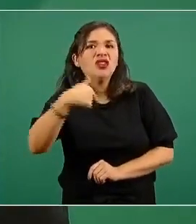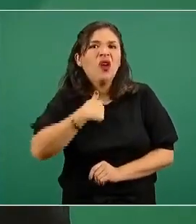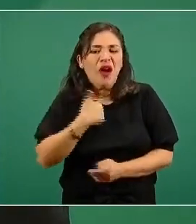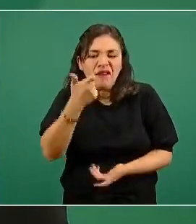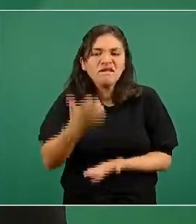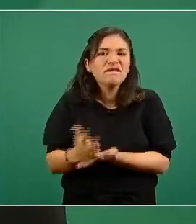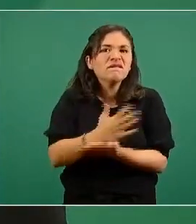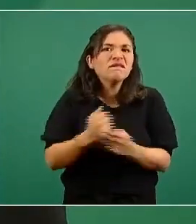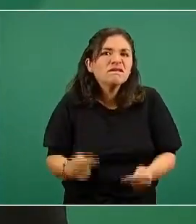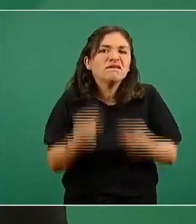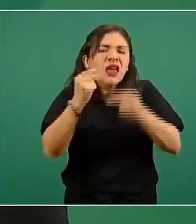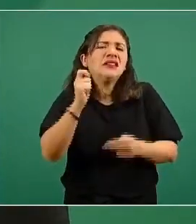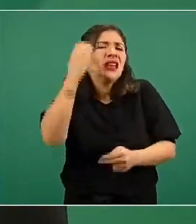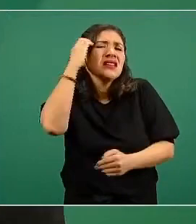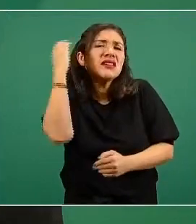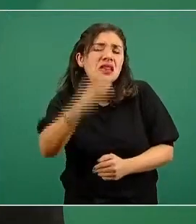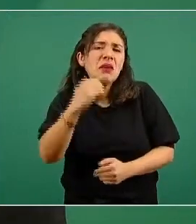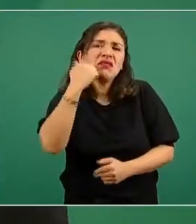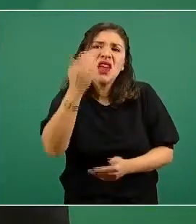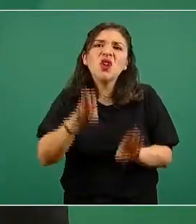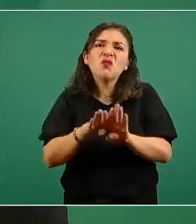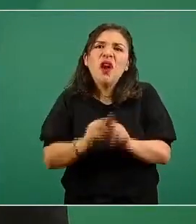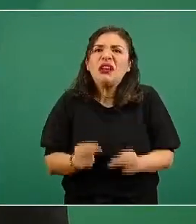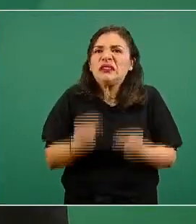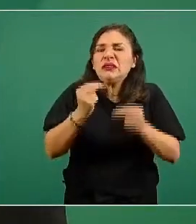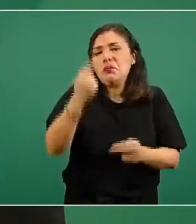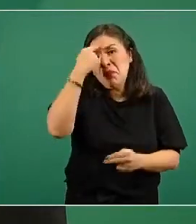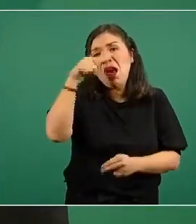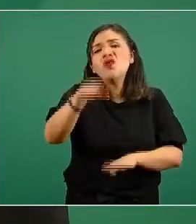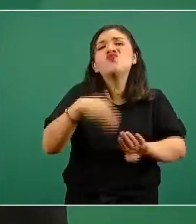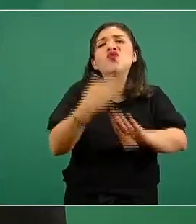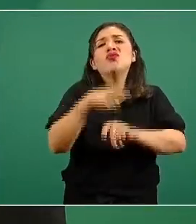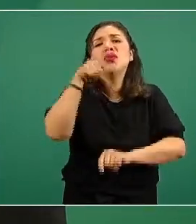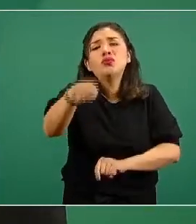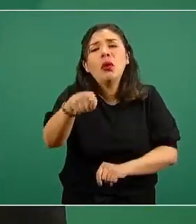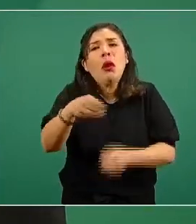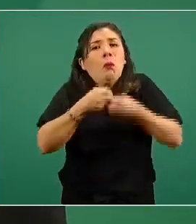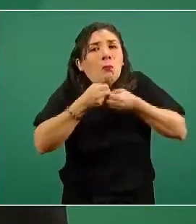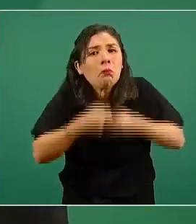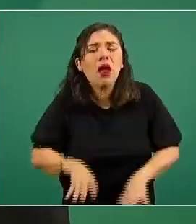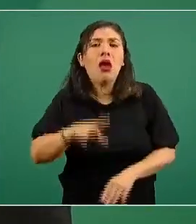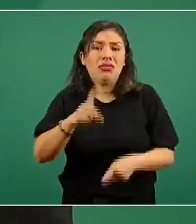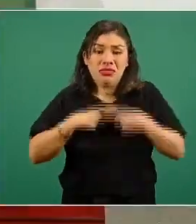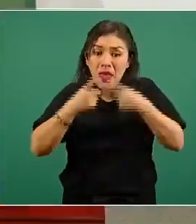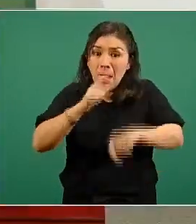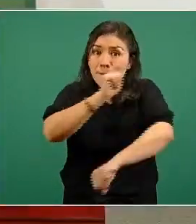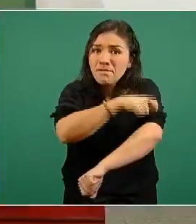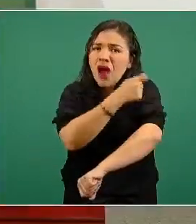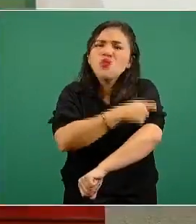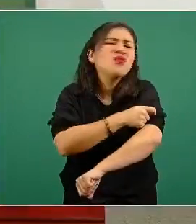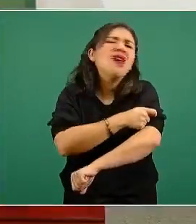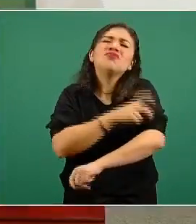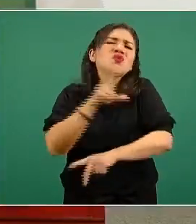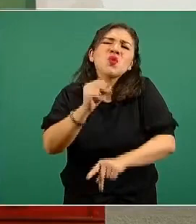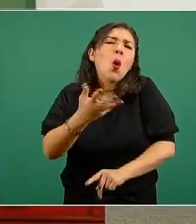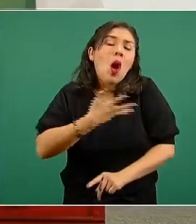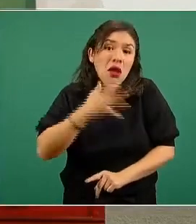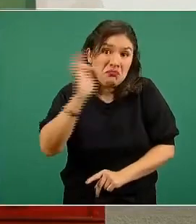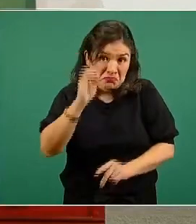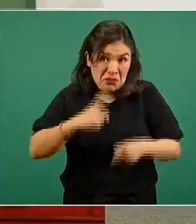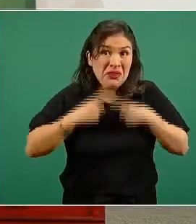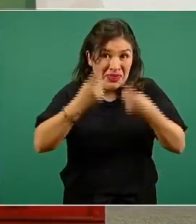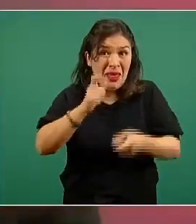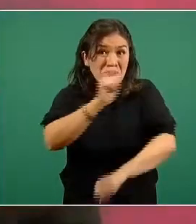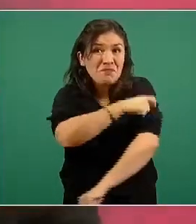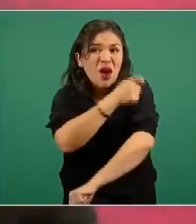son delincuentes, buscan beneficio personal, buscan afectarlo a usted y no le van a dar ninguna vacuna. Y si se la dan,